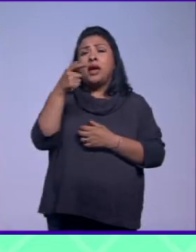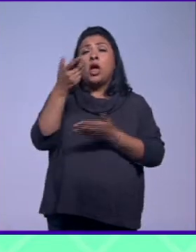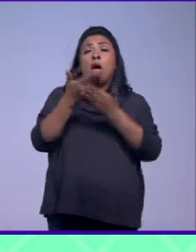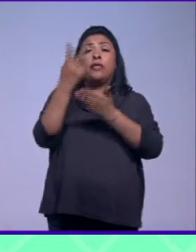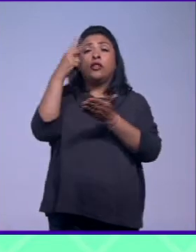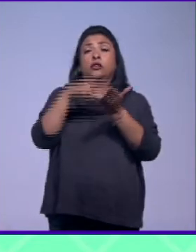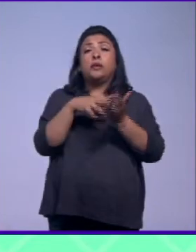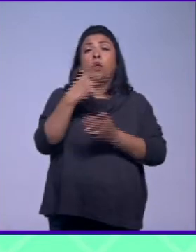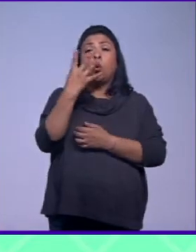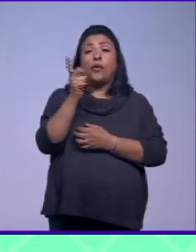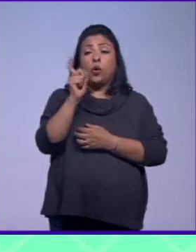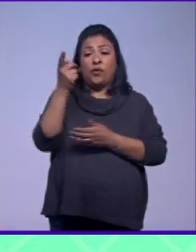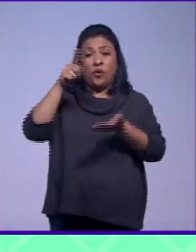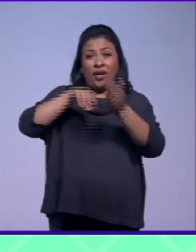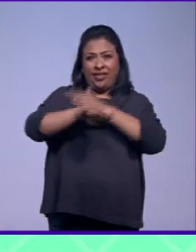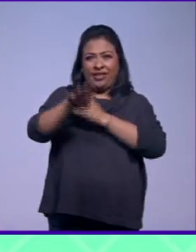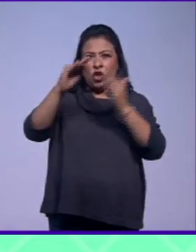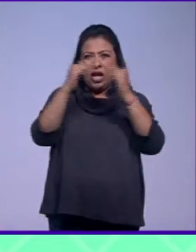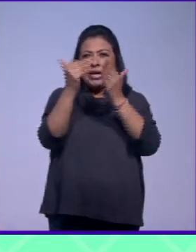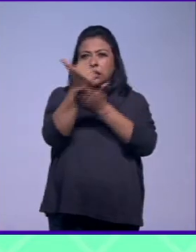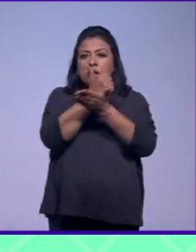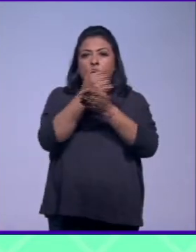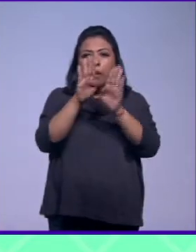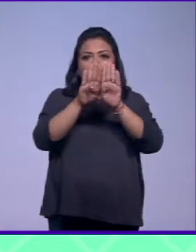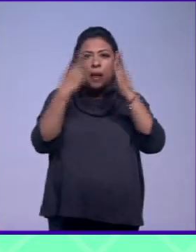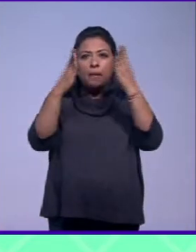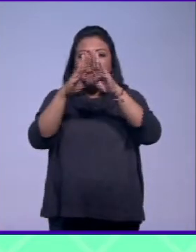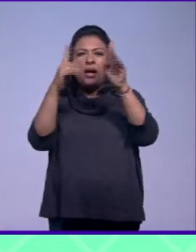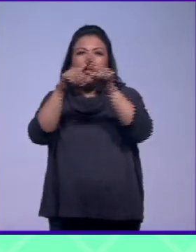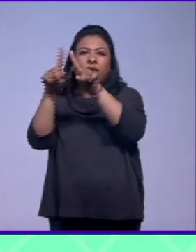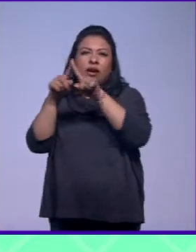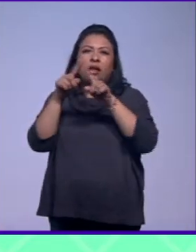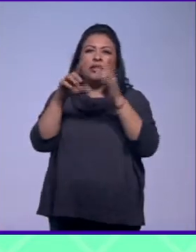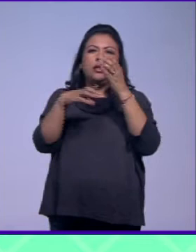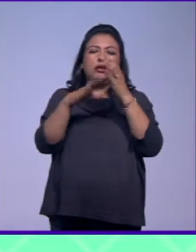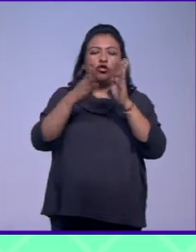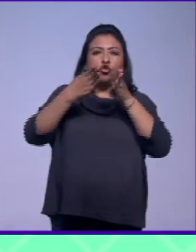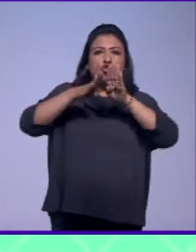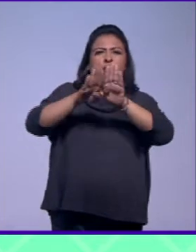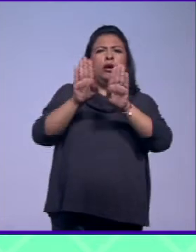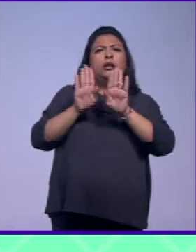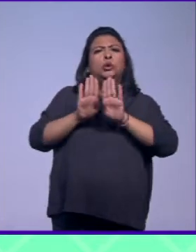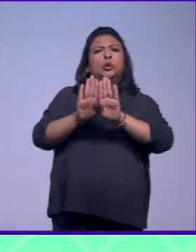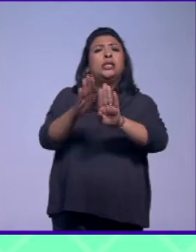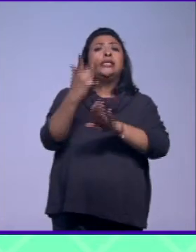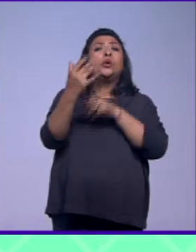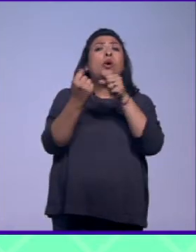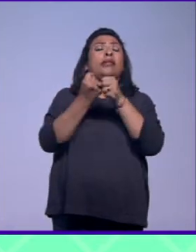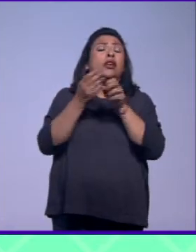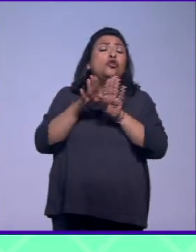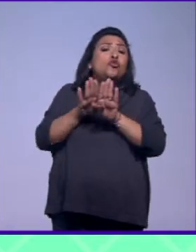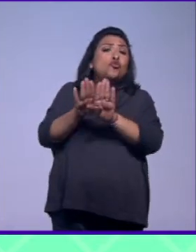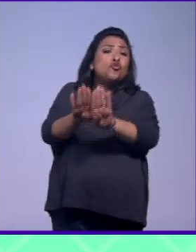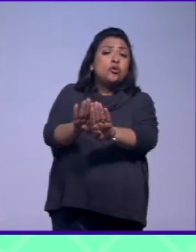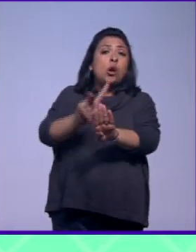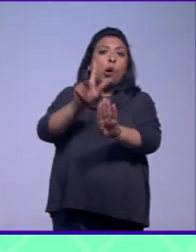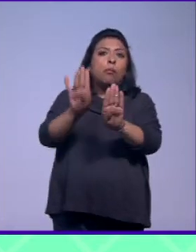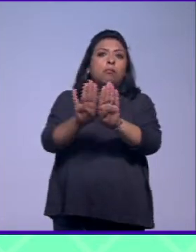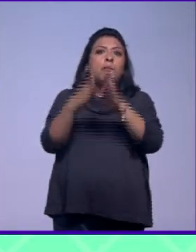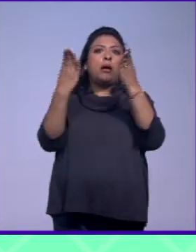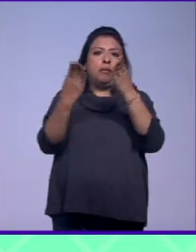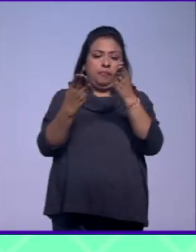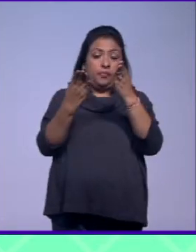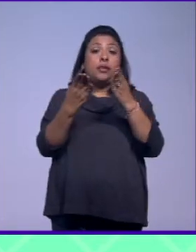2004 cuando la casa azul se abrieron varios armarios y almacenes que estuvieron cerrados por 50 años